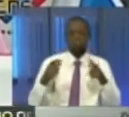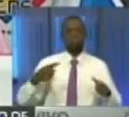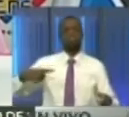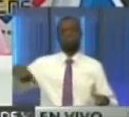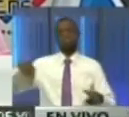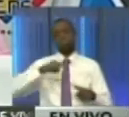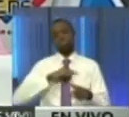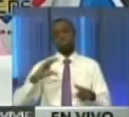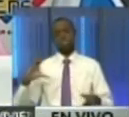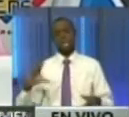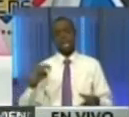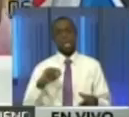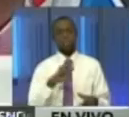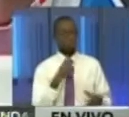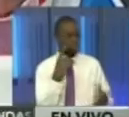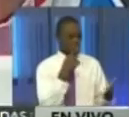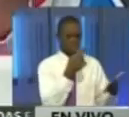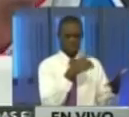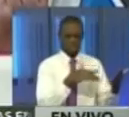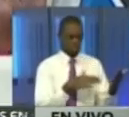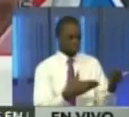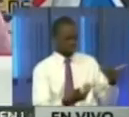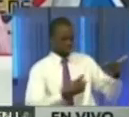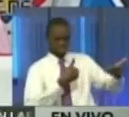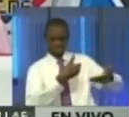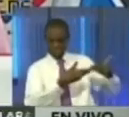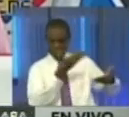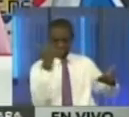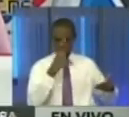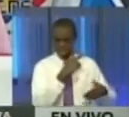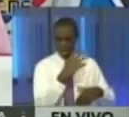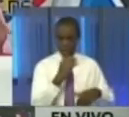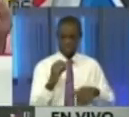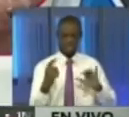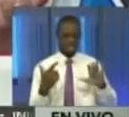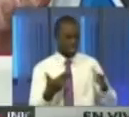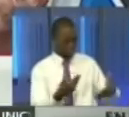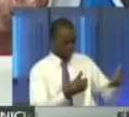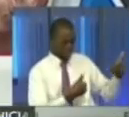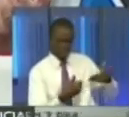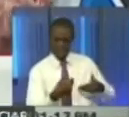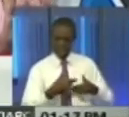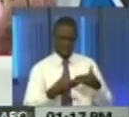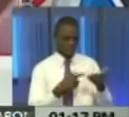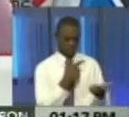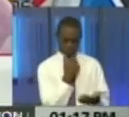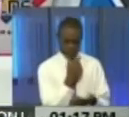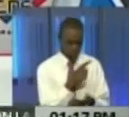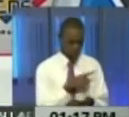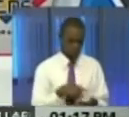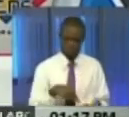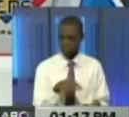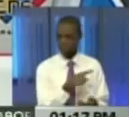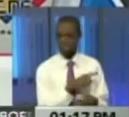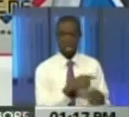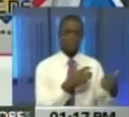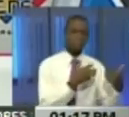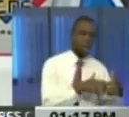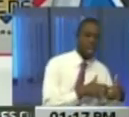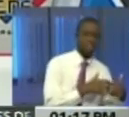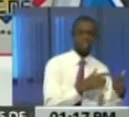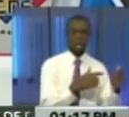esta distorsión y establecimos que esta ciudadana y estos ciudadanos, como dice la Constitución, pudieran, si así